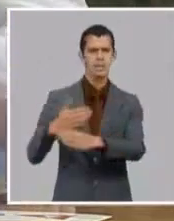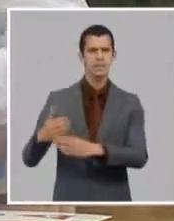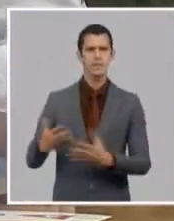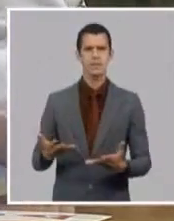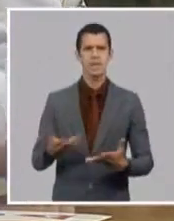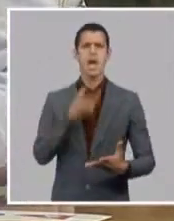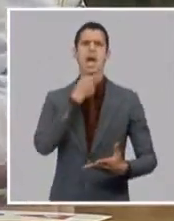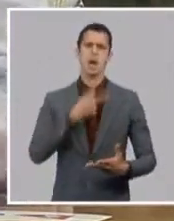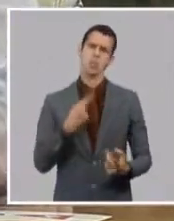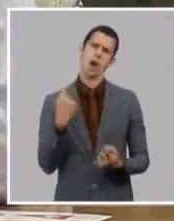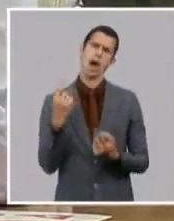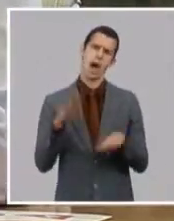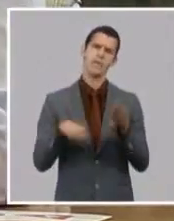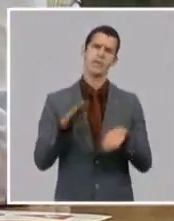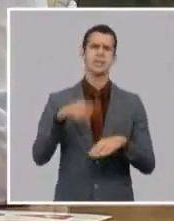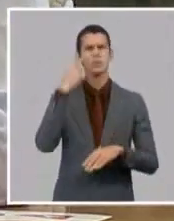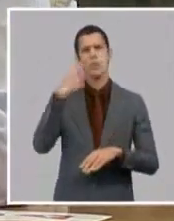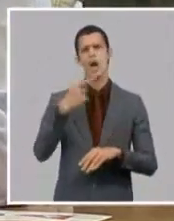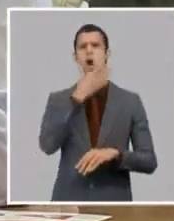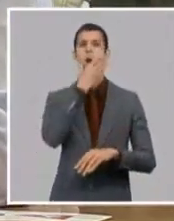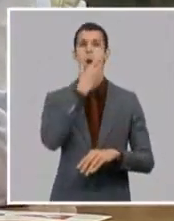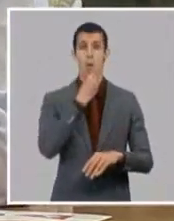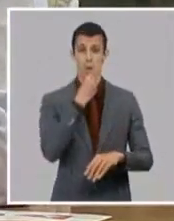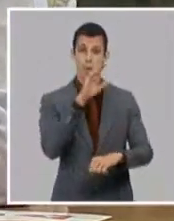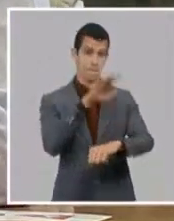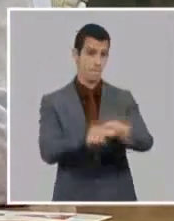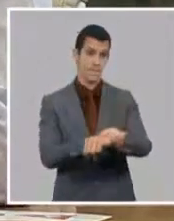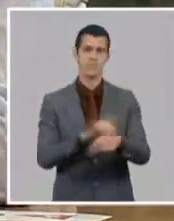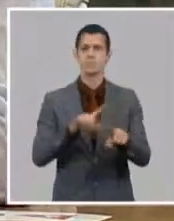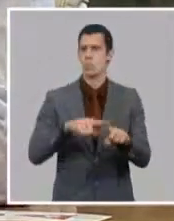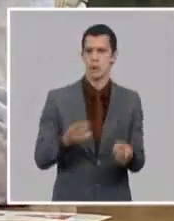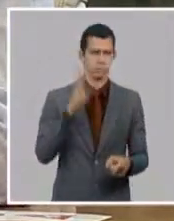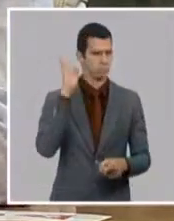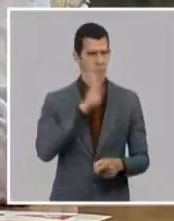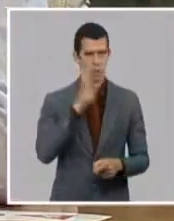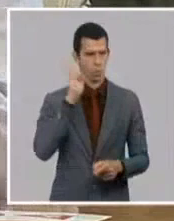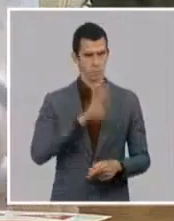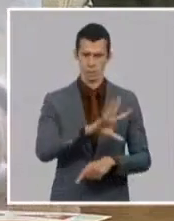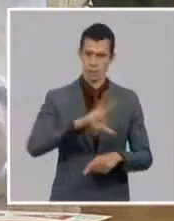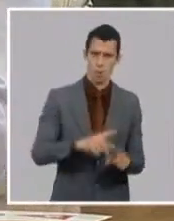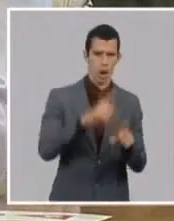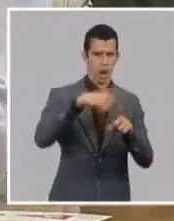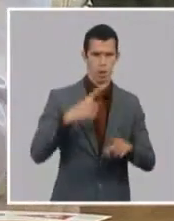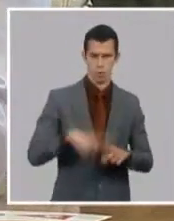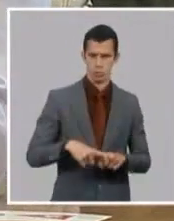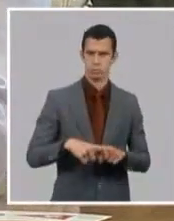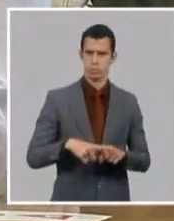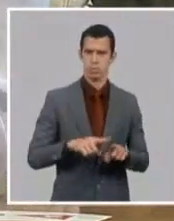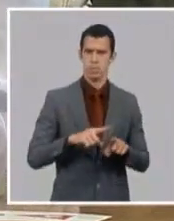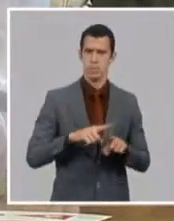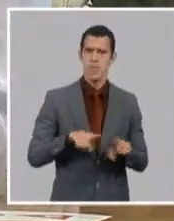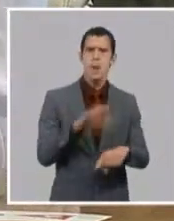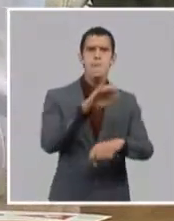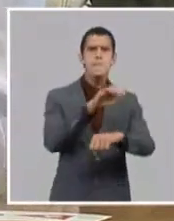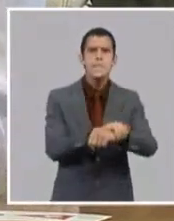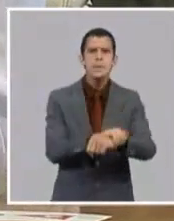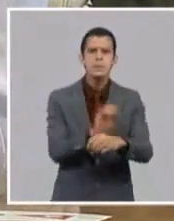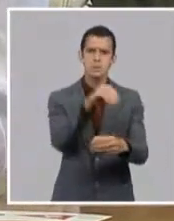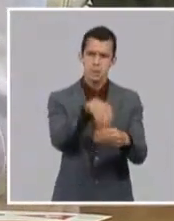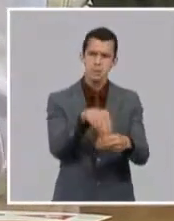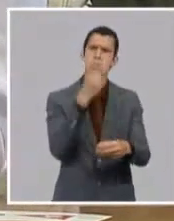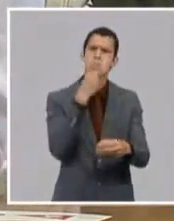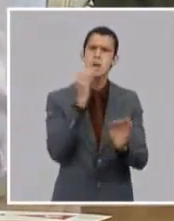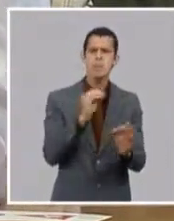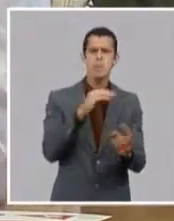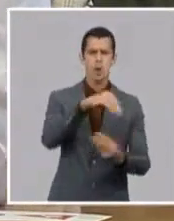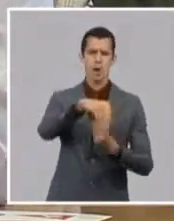prisión, de siempre incorporarlo de la manera más humanista posible, más transformadora, y siguen con esa vulnerabilidad y